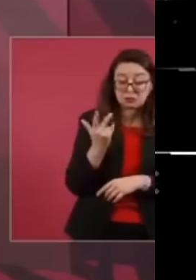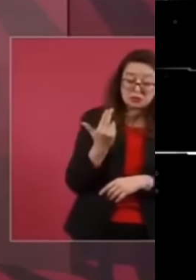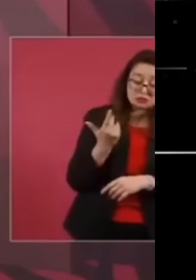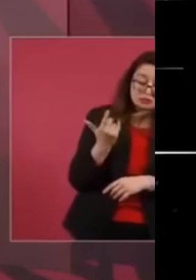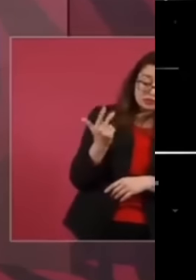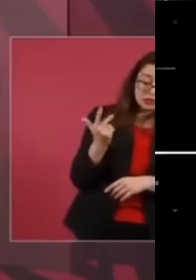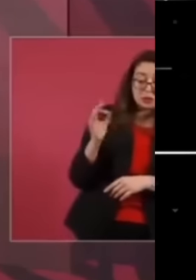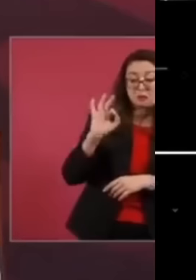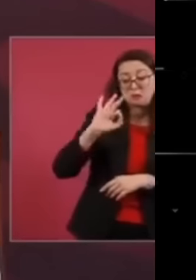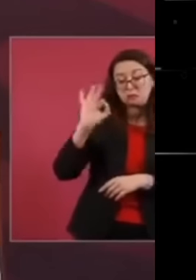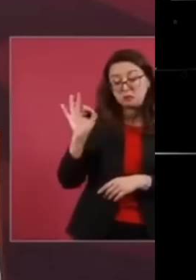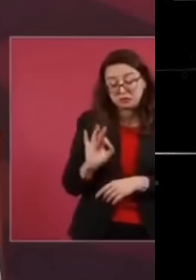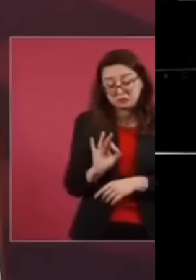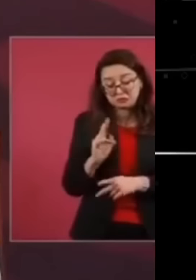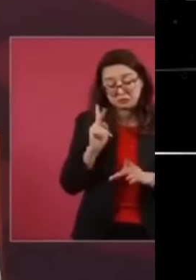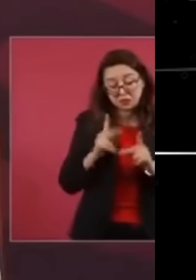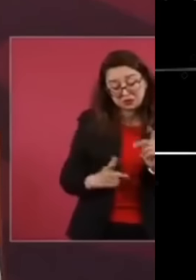o